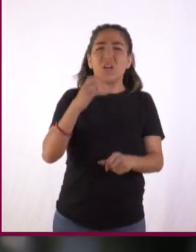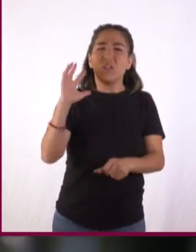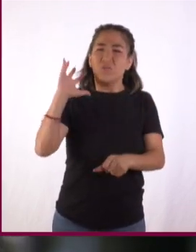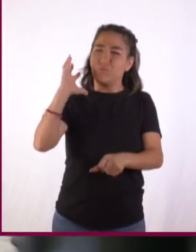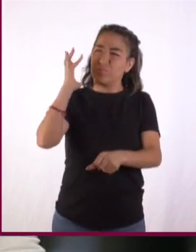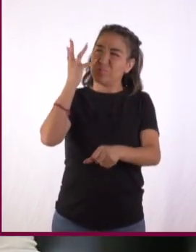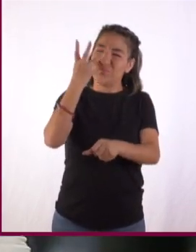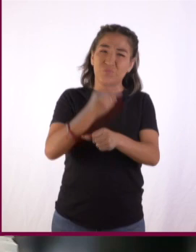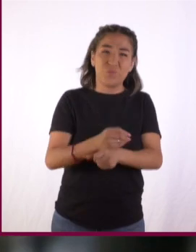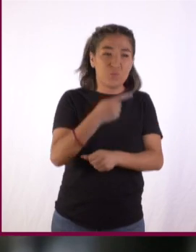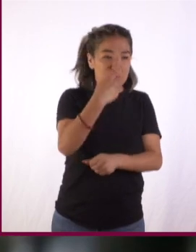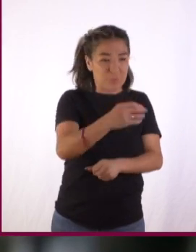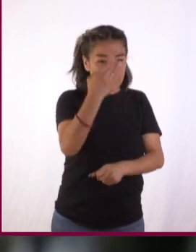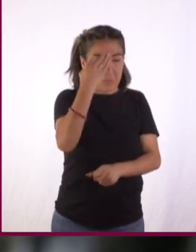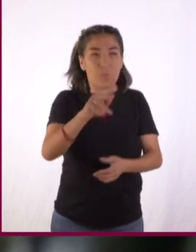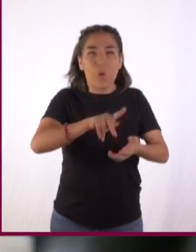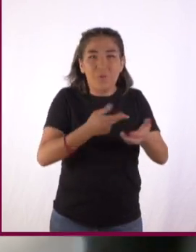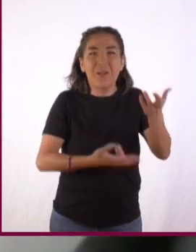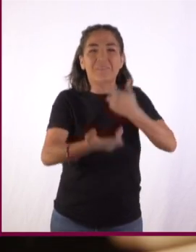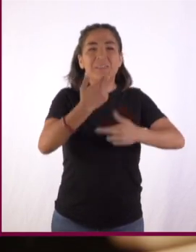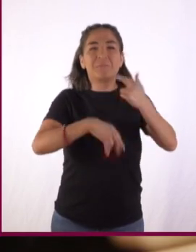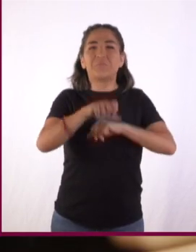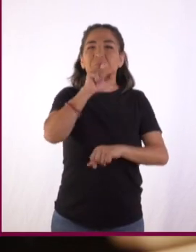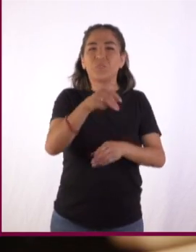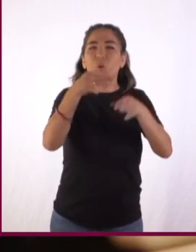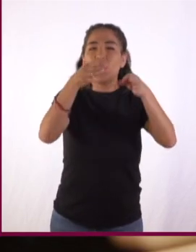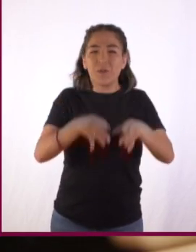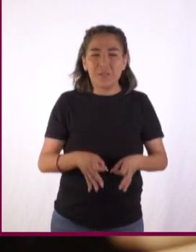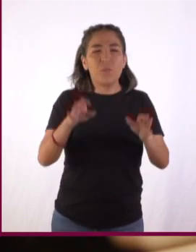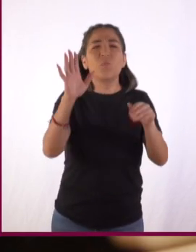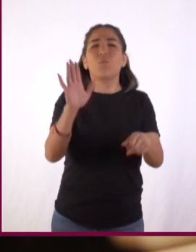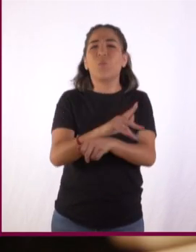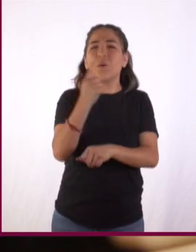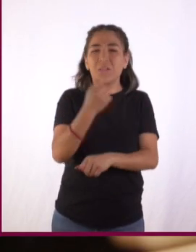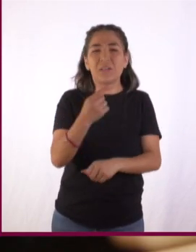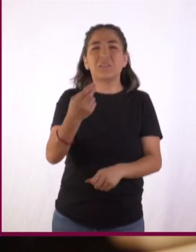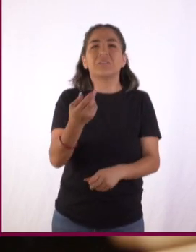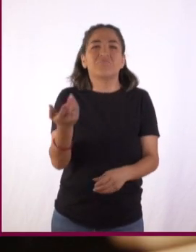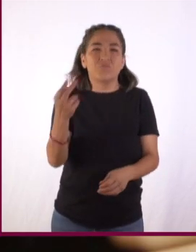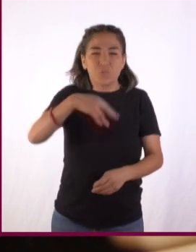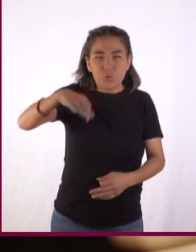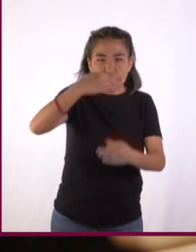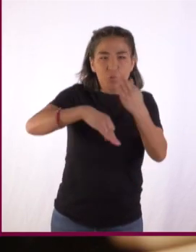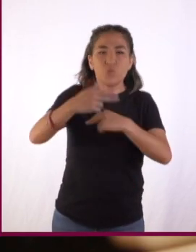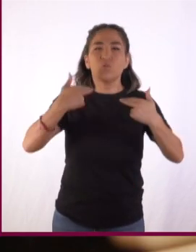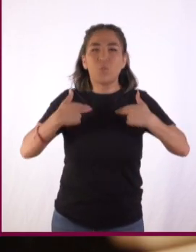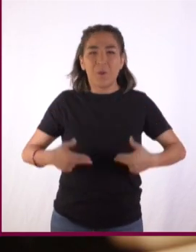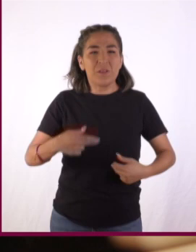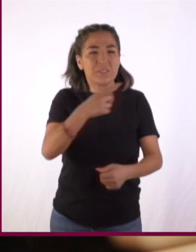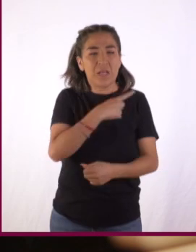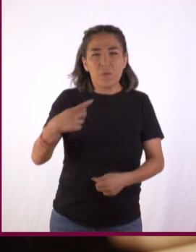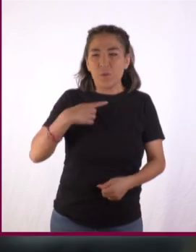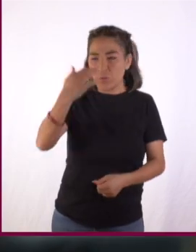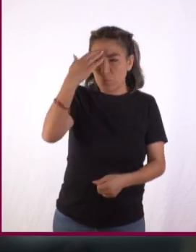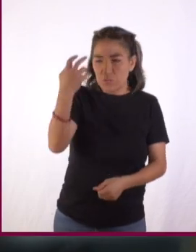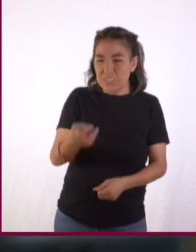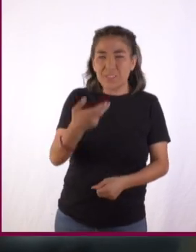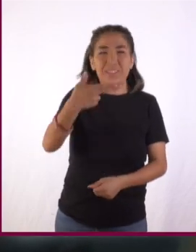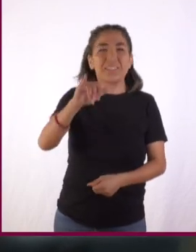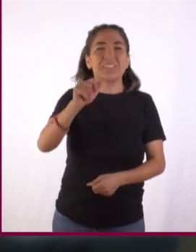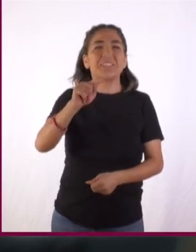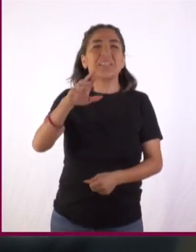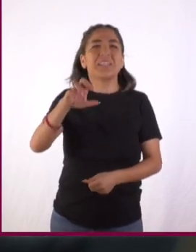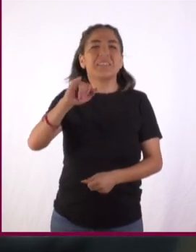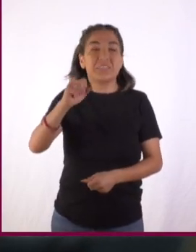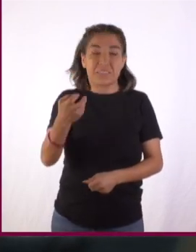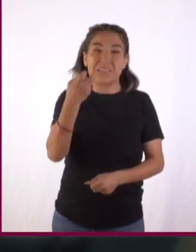después de un tiempo, regresa a su estado original. ¿Por qué es importante para el ser humano conocer la histéresis de la materia? Bueno, eso